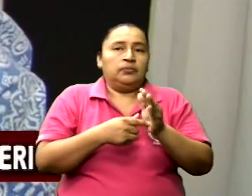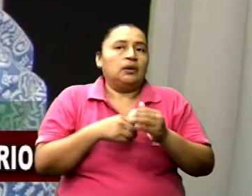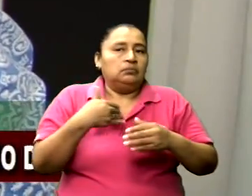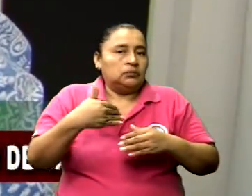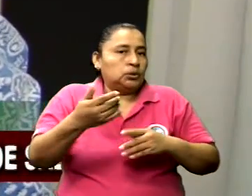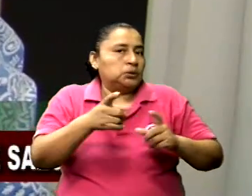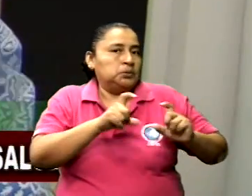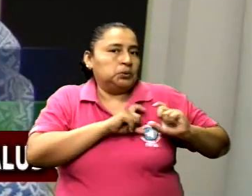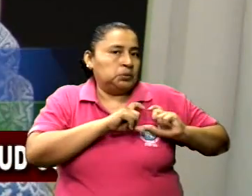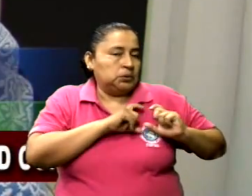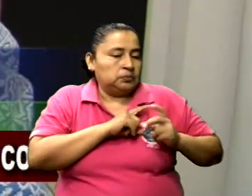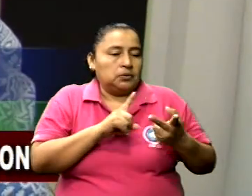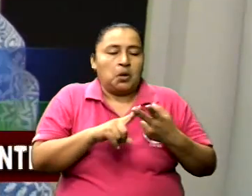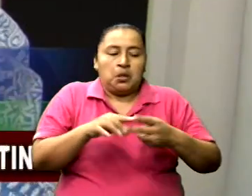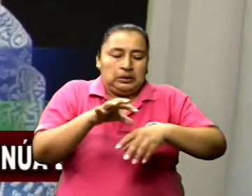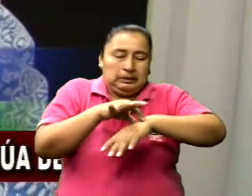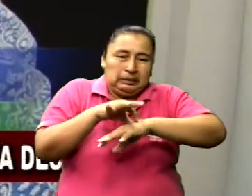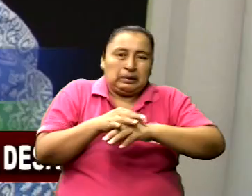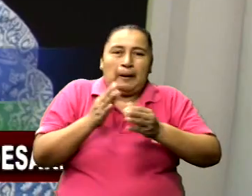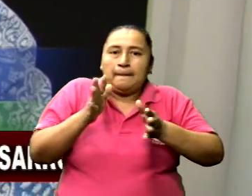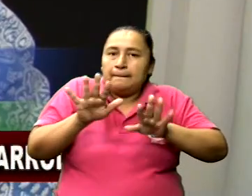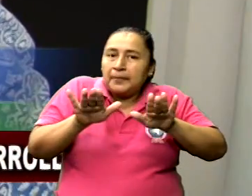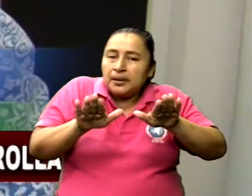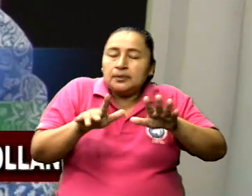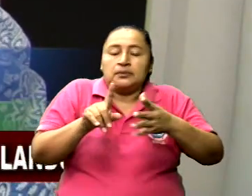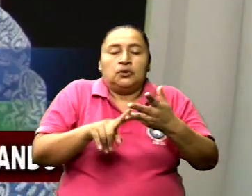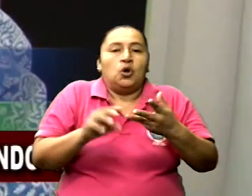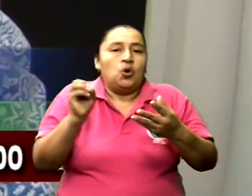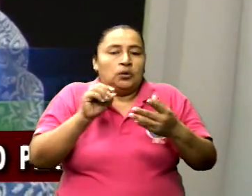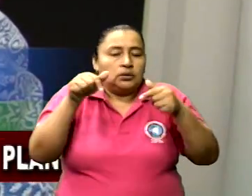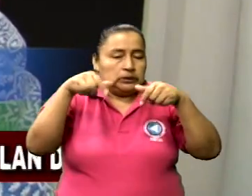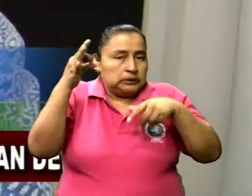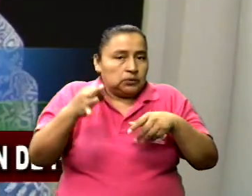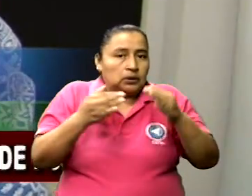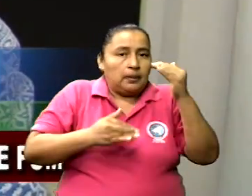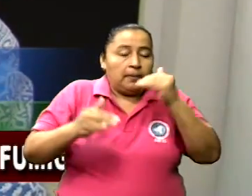cardiológicos, procedimientos ortopédicos. Por tanto, esto asegura